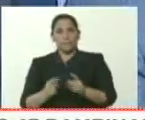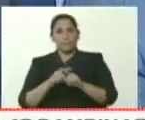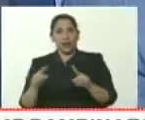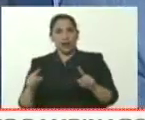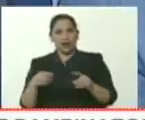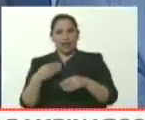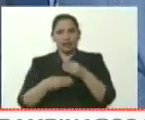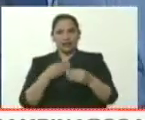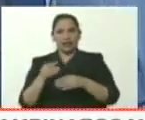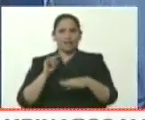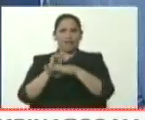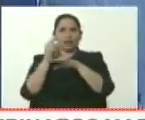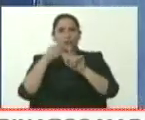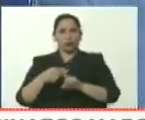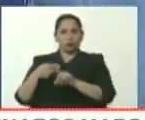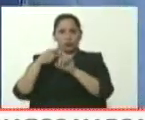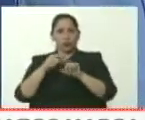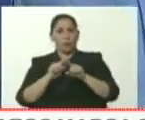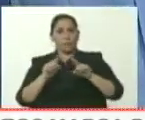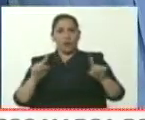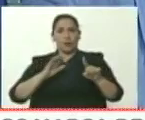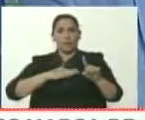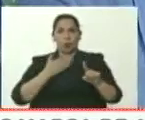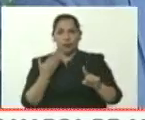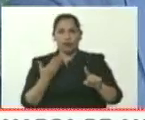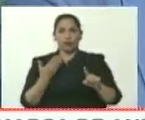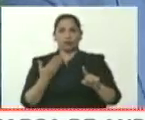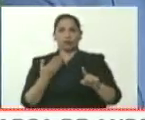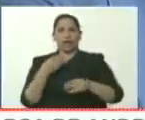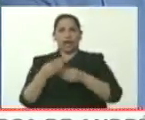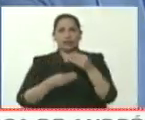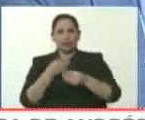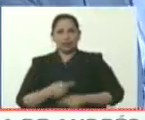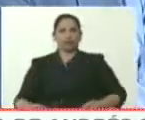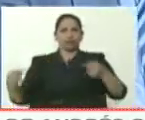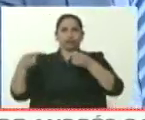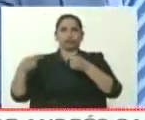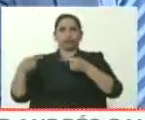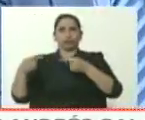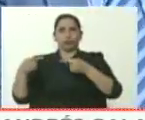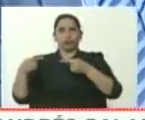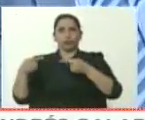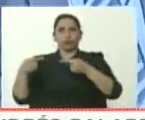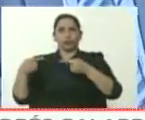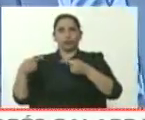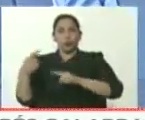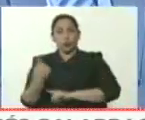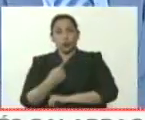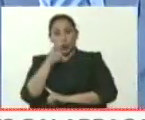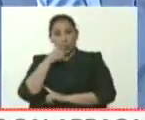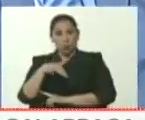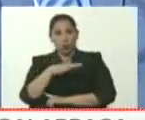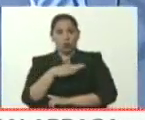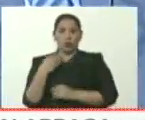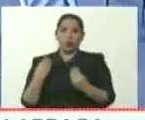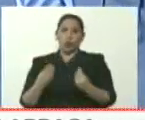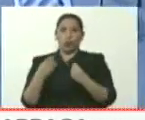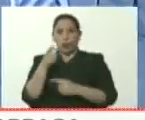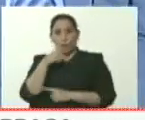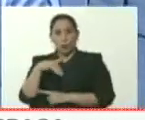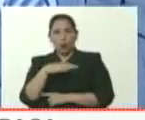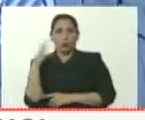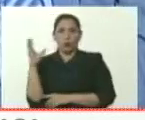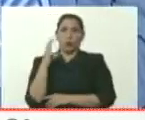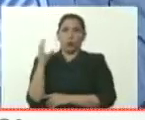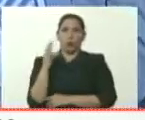procurar falsos positivos para poder incluso llevar una guerra a un solo pueblo como lo es el pueblo de Colombia y